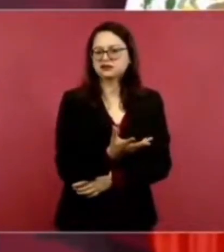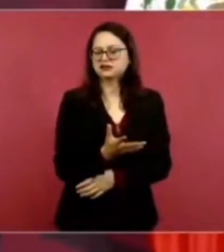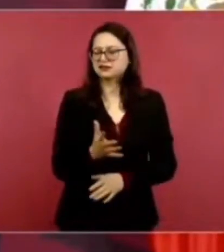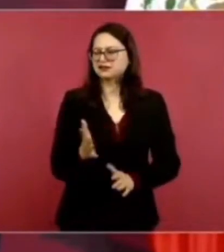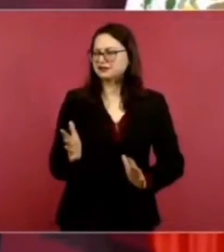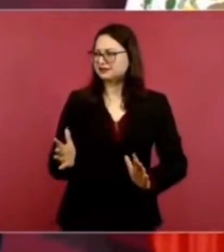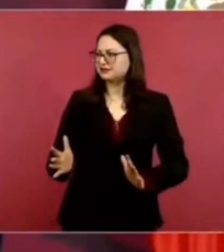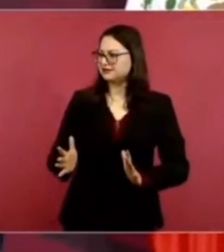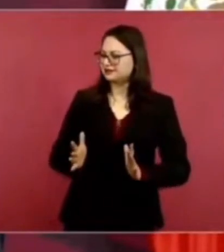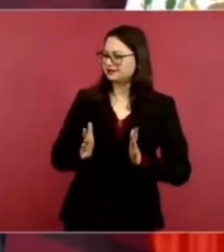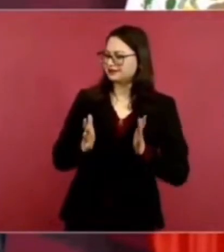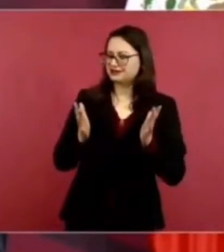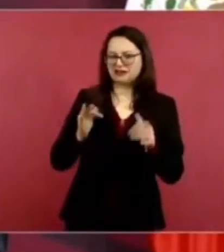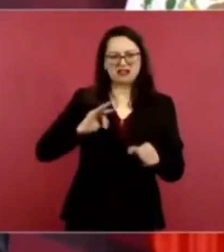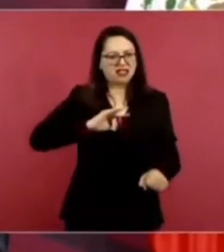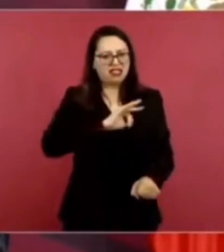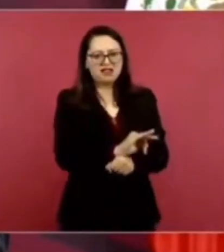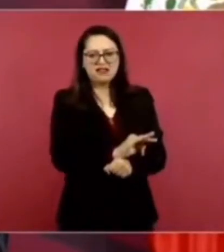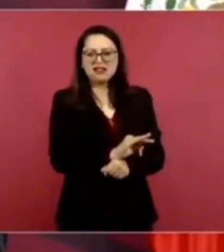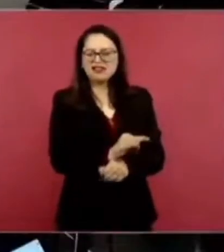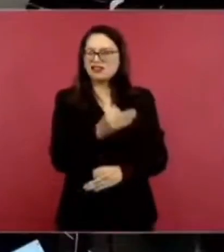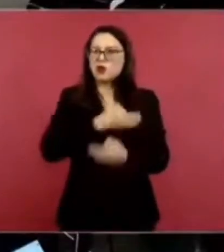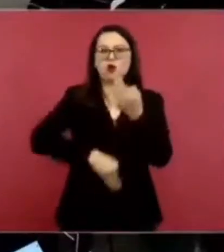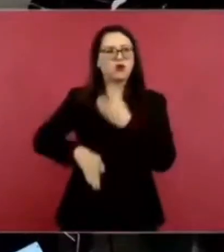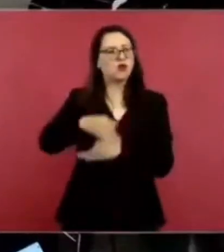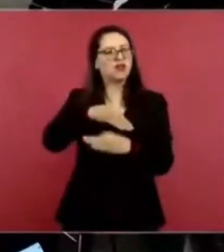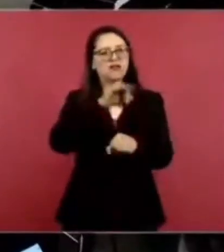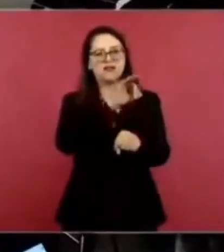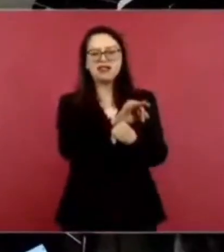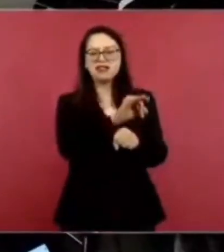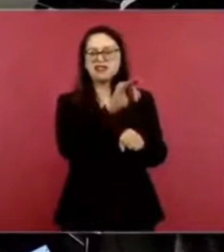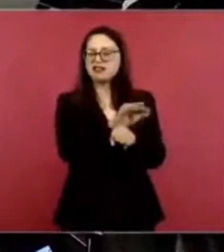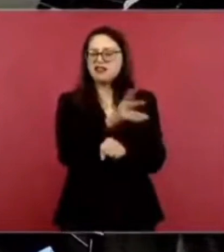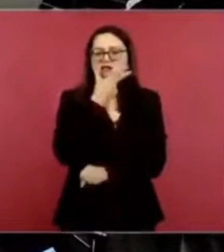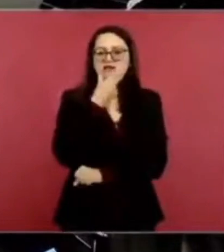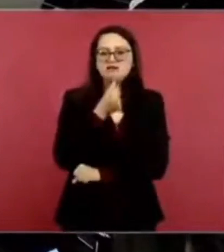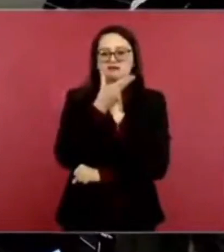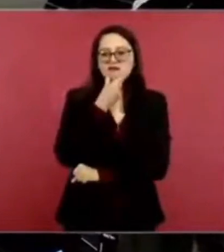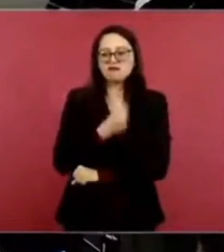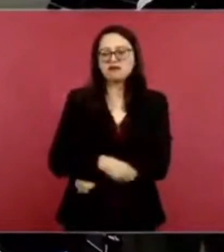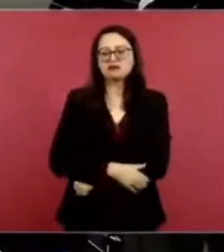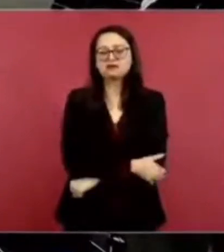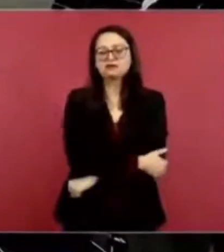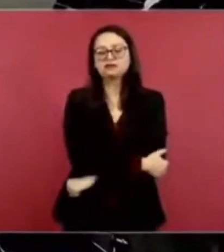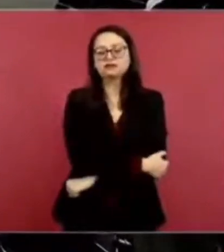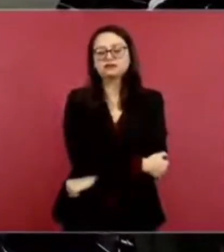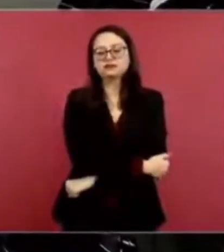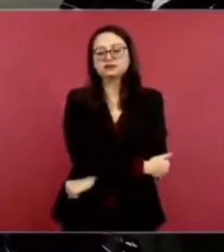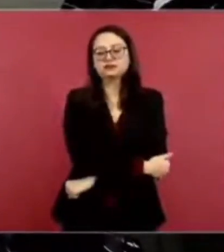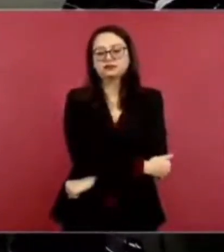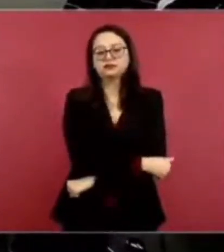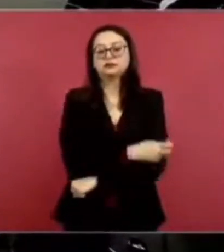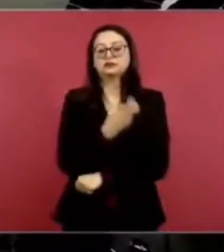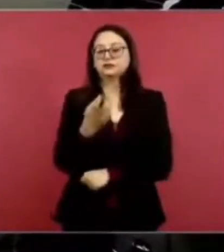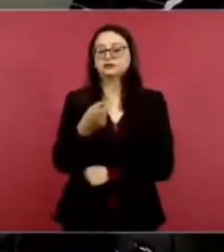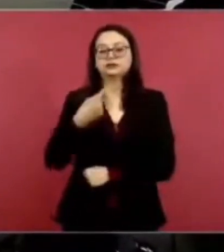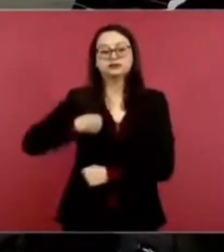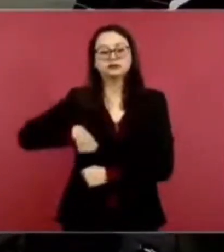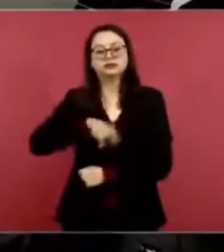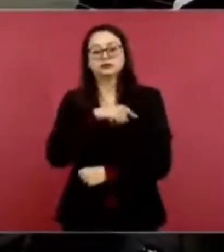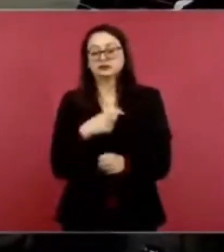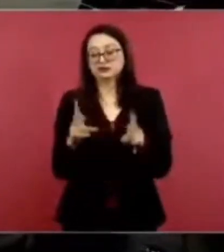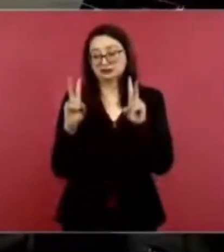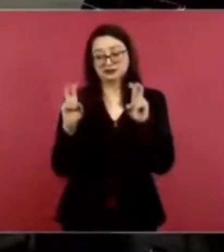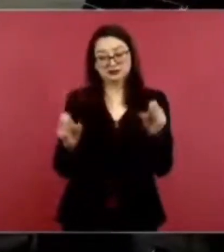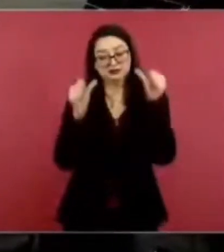vamos a a seguir atendiendo el asunto pero sin